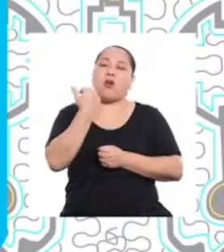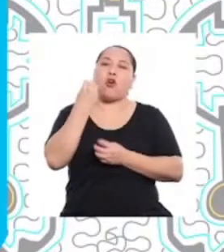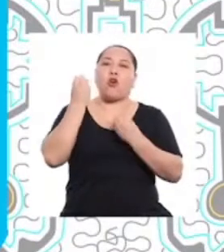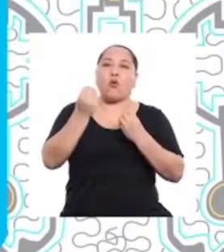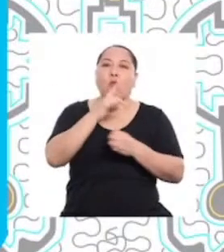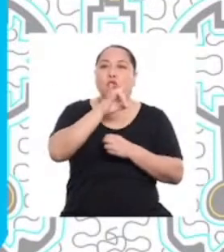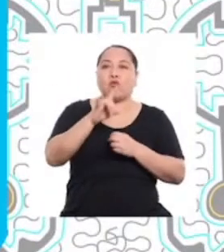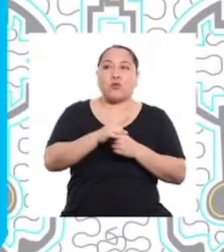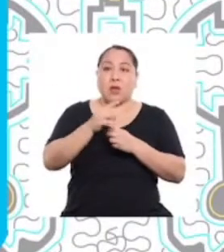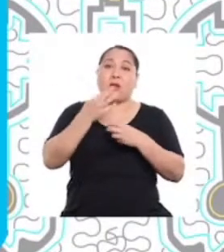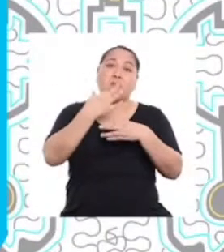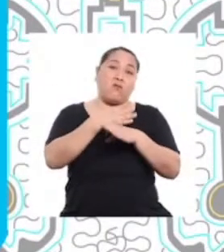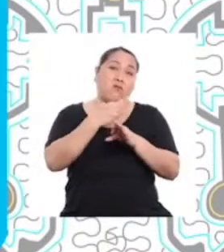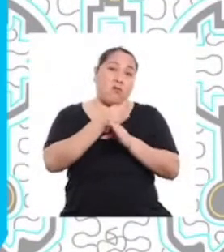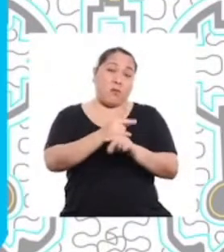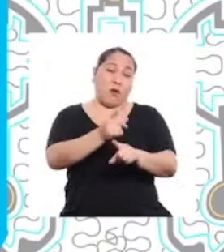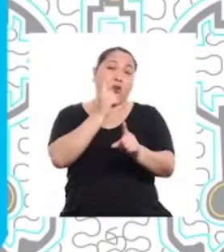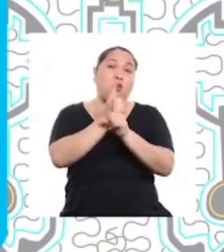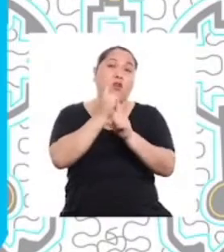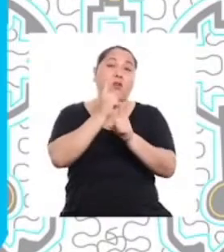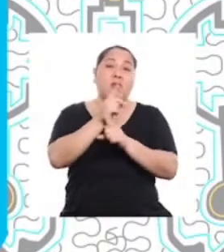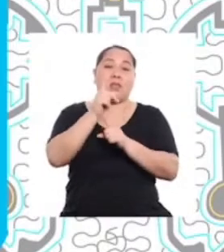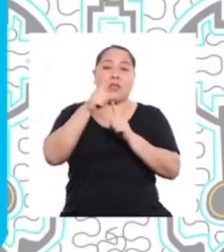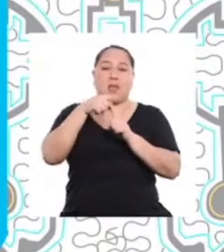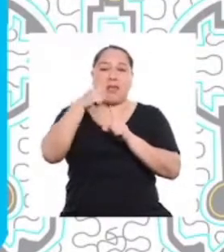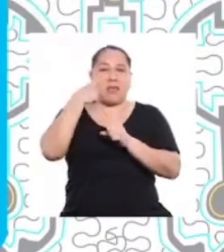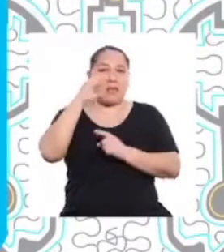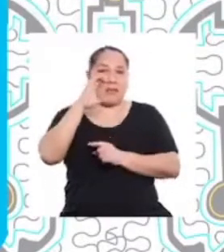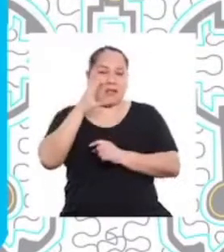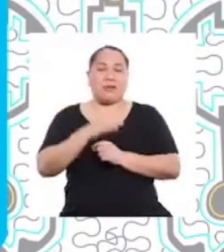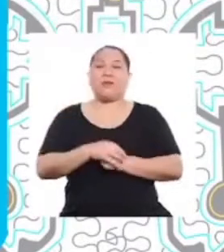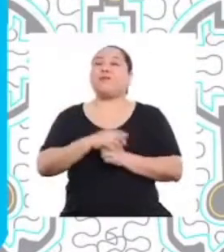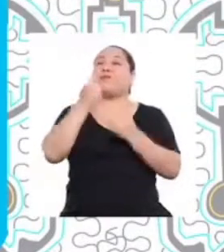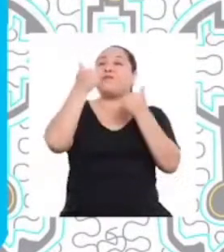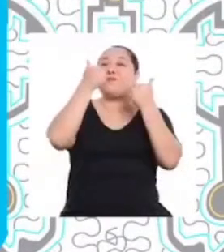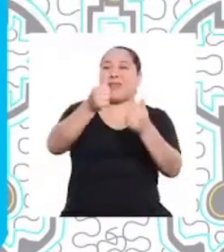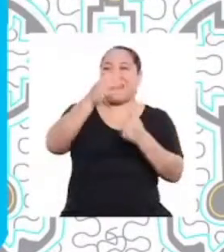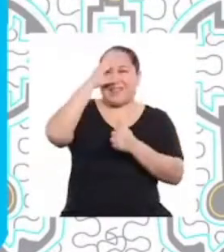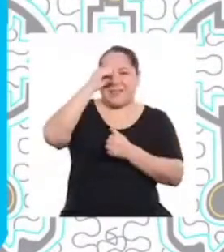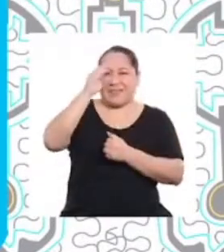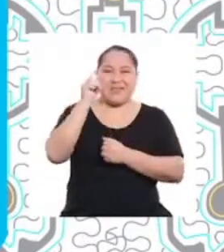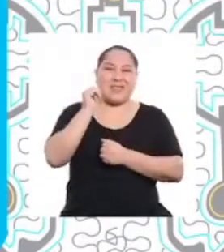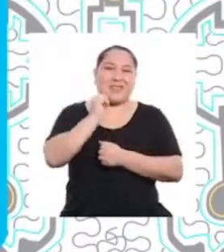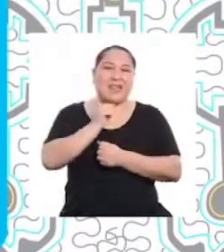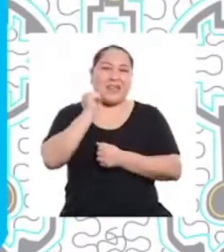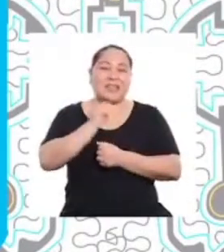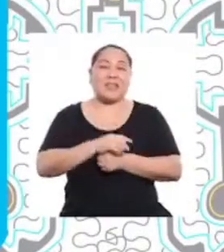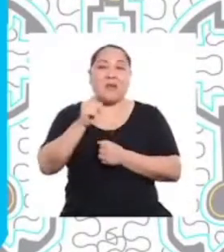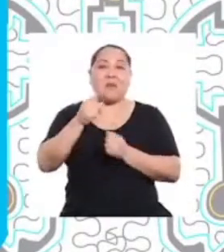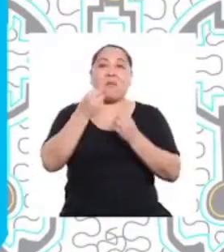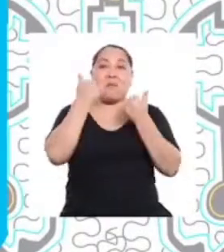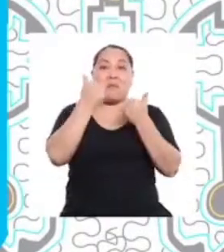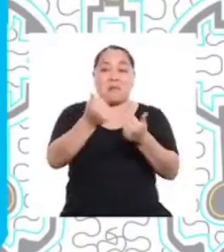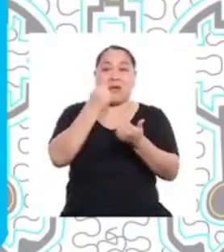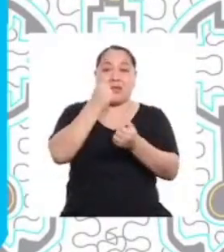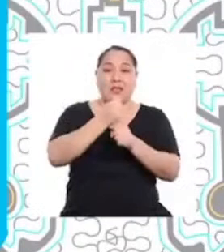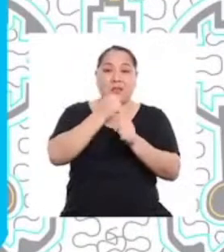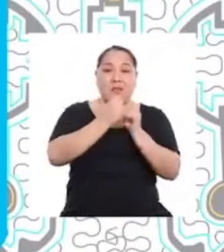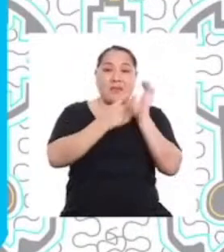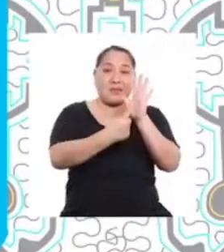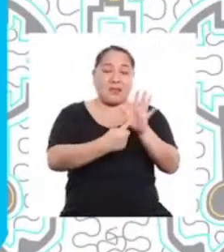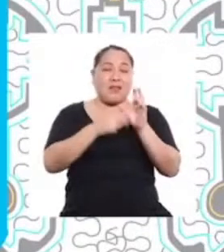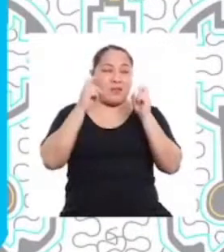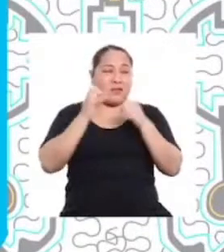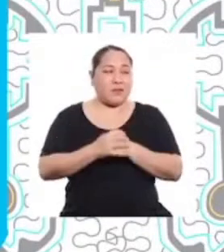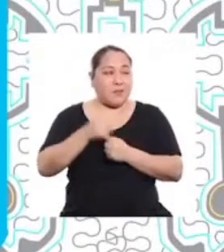cómo usar de manera adecuada las TIC. Muy bien, chicas. Han hecho un buen trabajo presentando los casos.